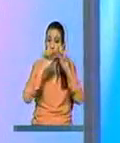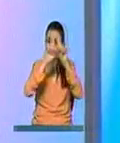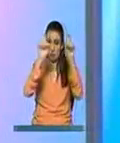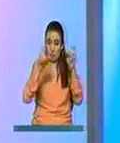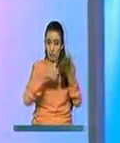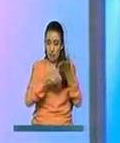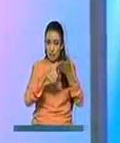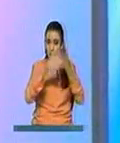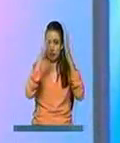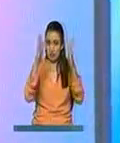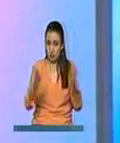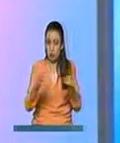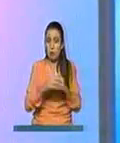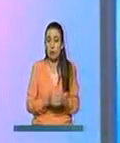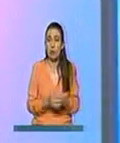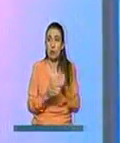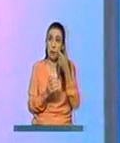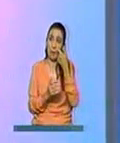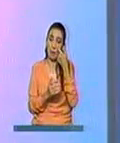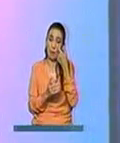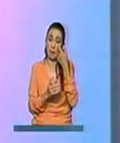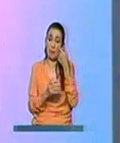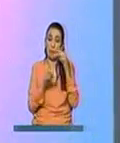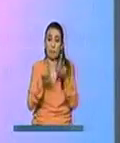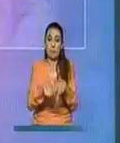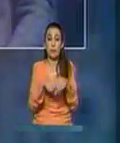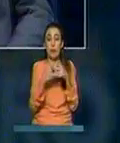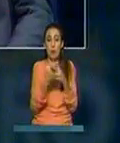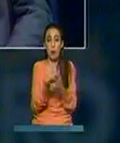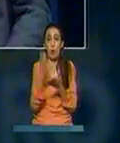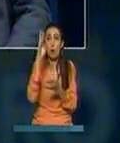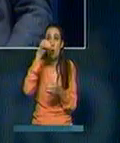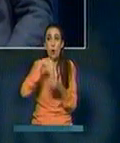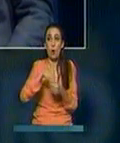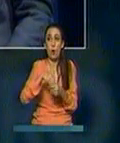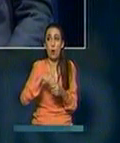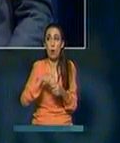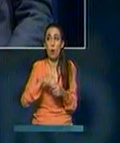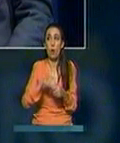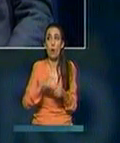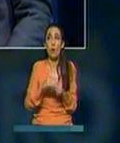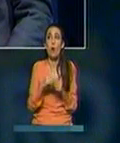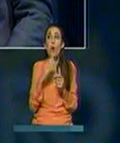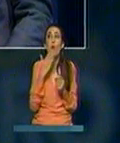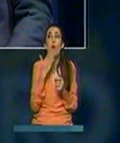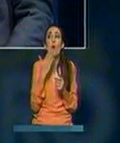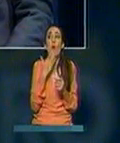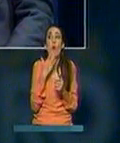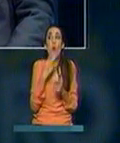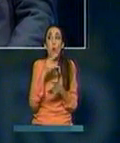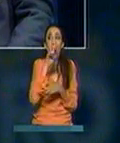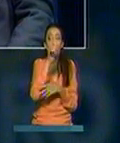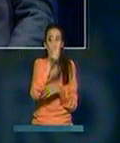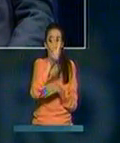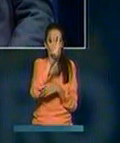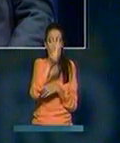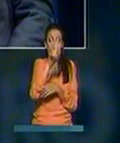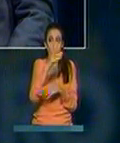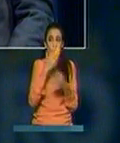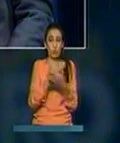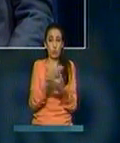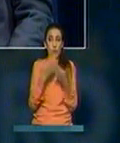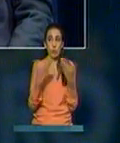plantearle, a partir de estas dos iniciativas que se han incluido en la propuesta de ley, en qué medida Estas dos medidas permitirán